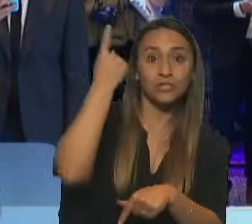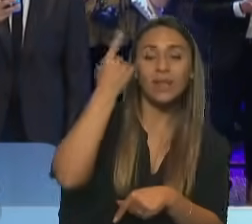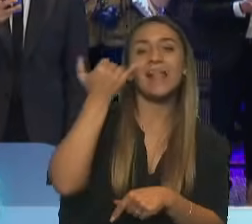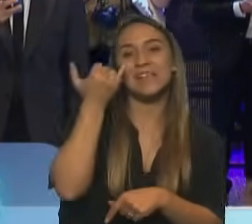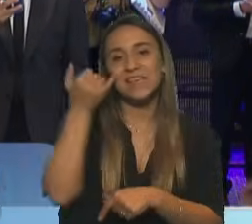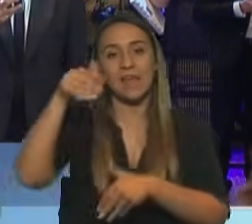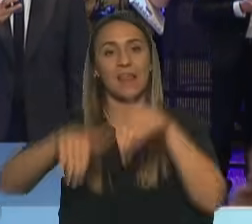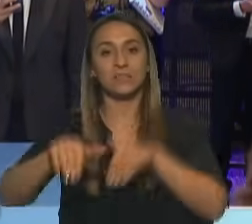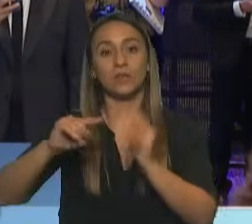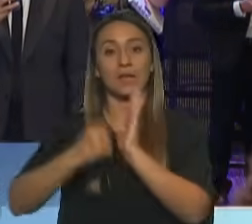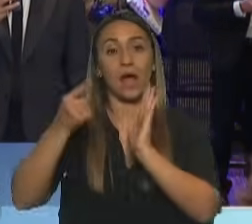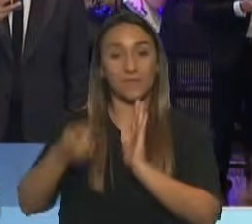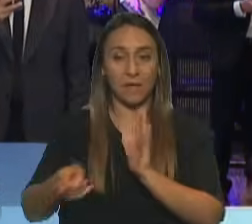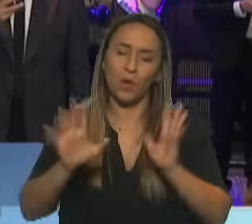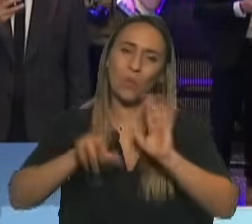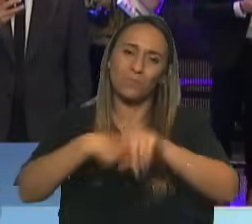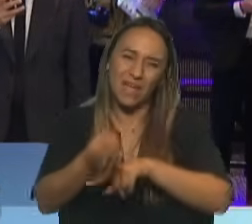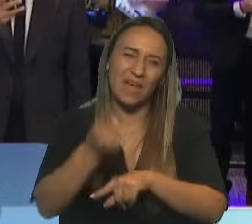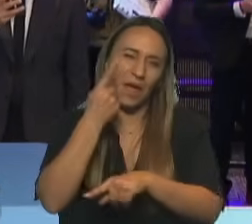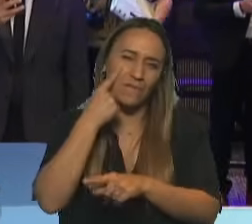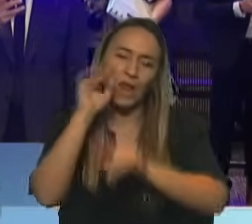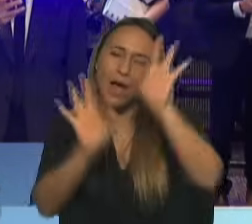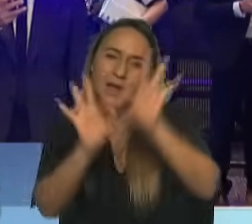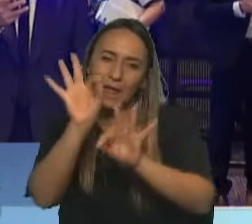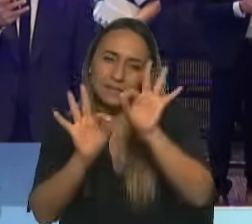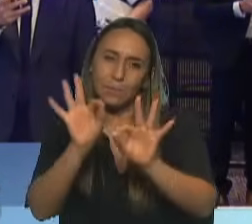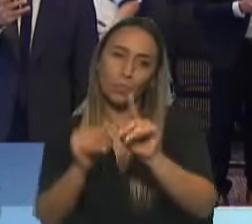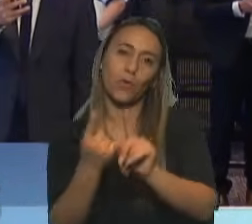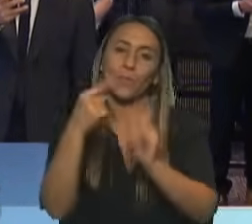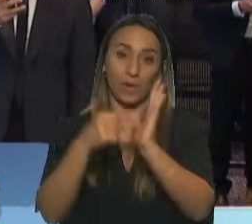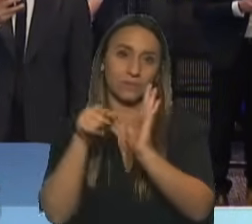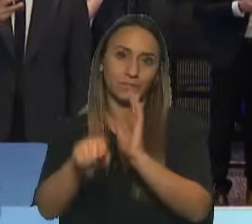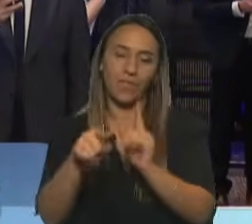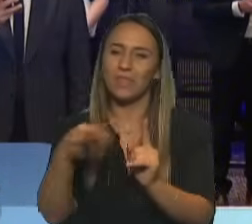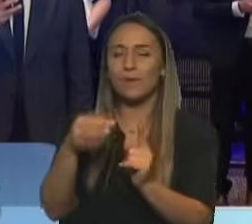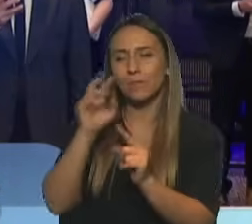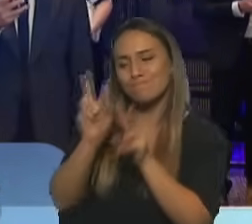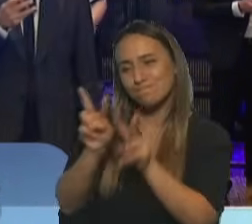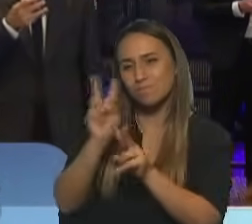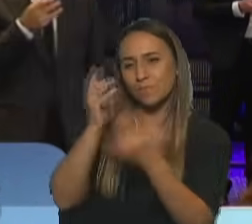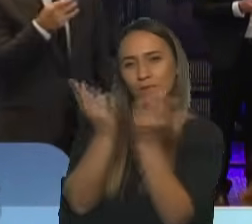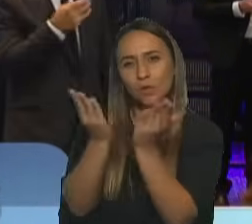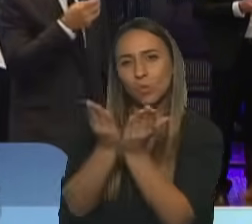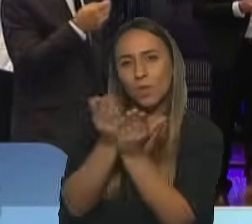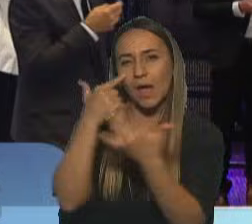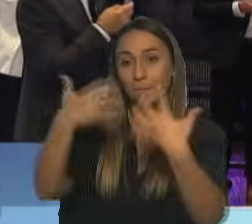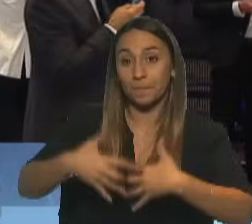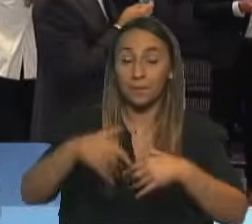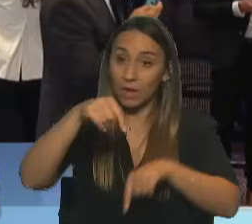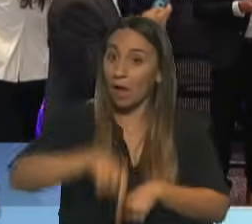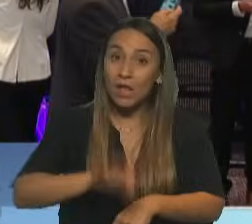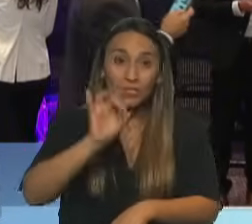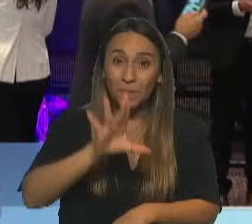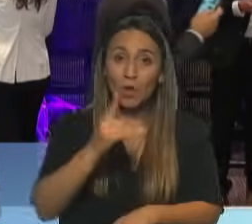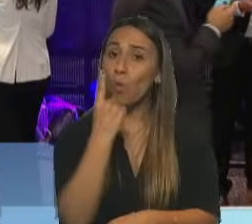ver cómo Macri- impactó eso. Mañana será materia de análisis, ¿no? Una de las tantas miradas que habrá que realizar. Claro, Sí. porque en todos los distritos esta vez fue boleta corta